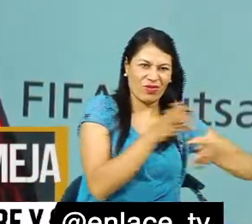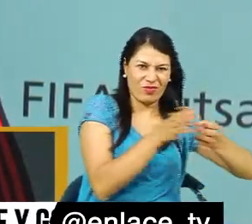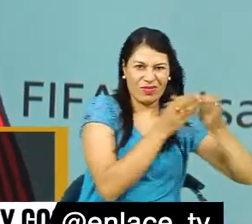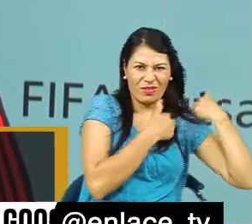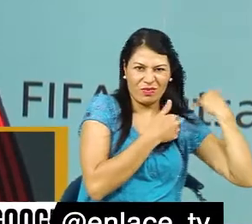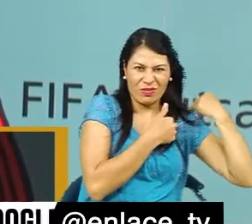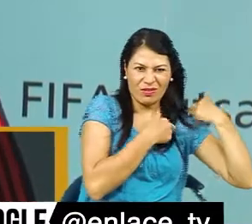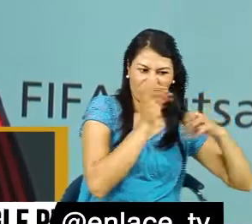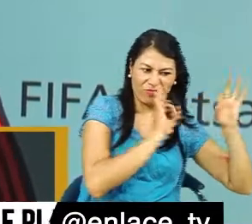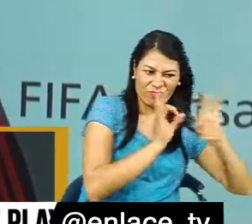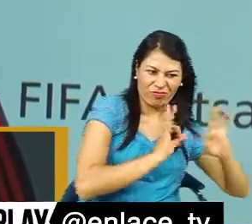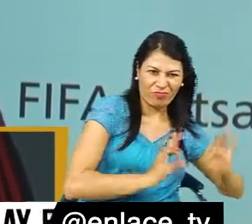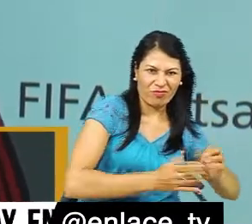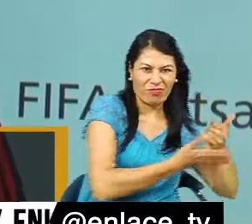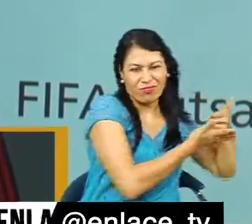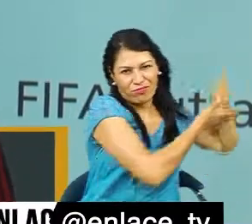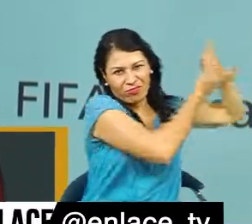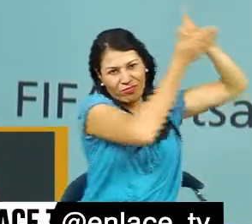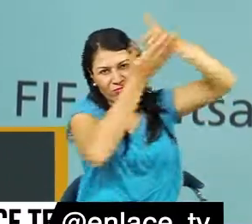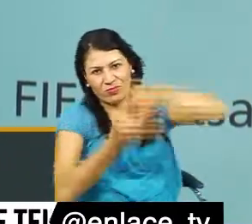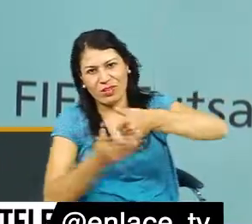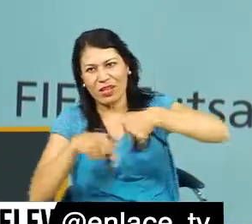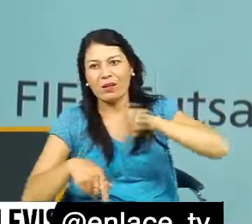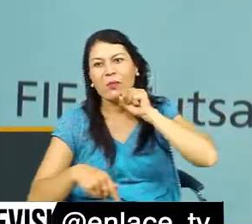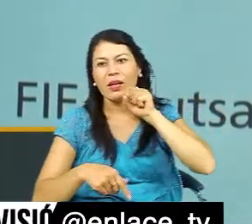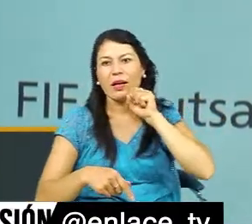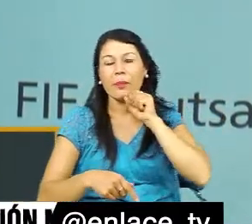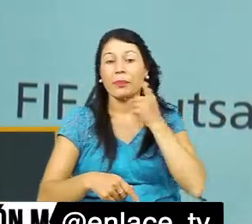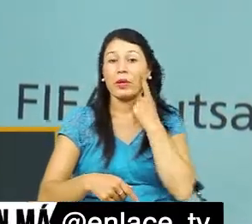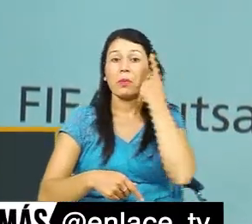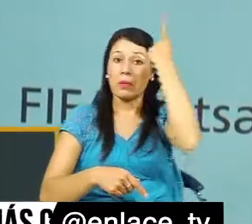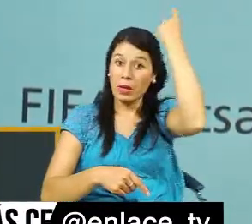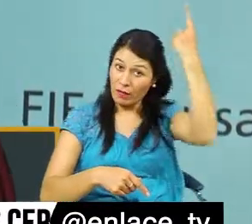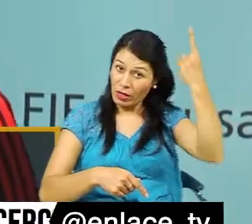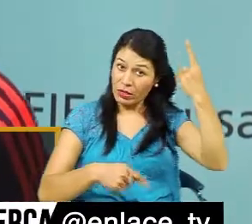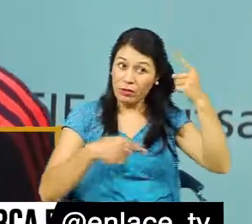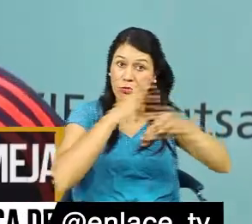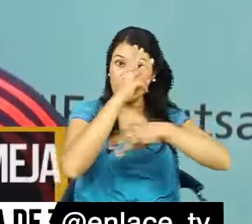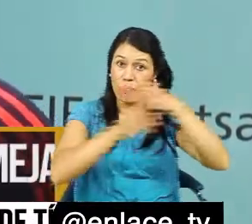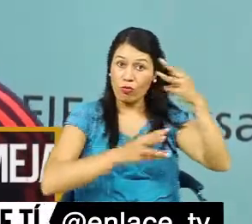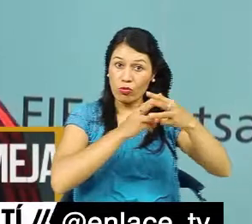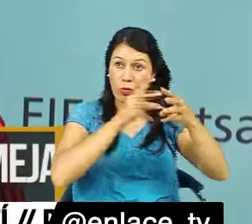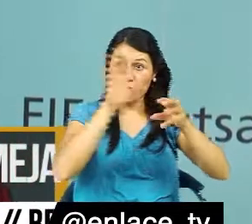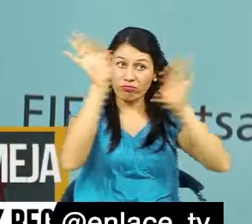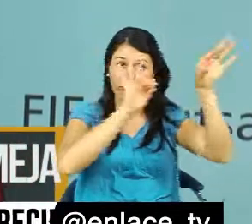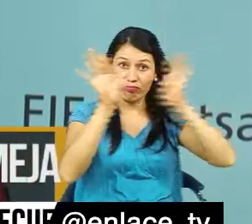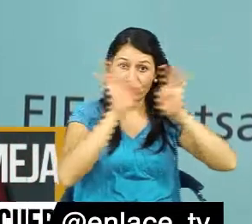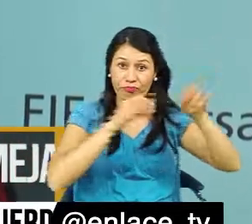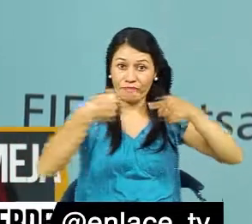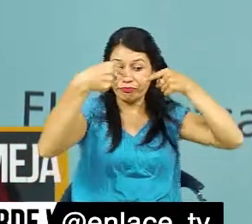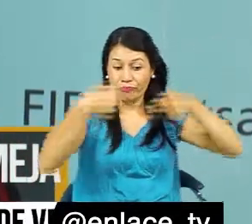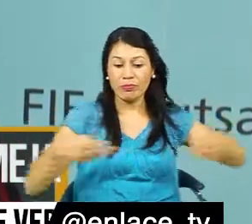evento que se hace por primera vez en Colombia, un Mundial de Fútbol, en este caso Fútbol Sala, avalado por la FIFA.